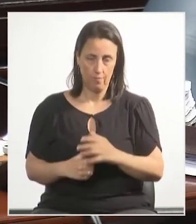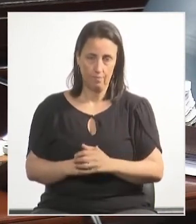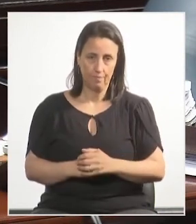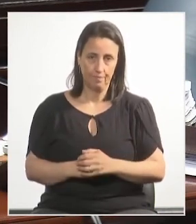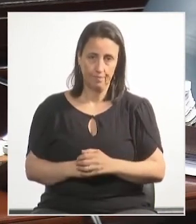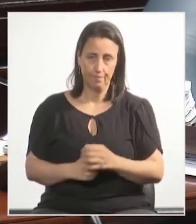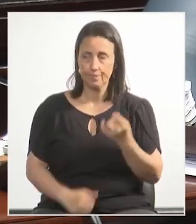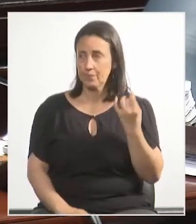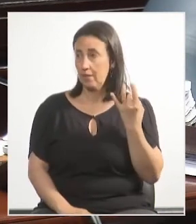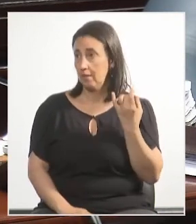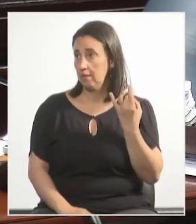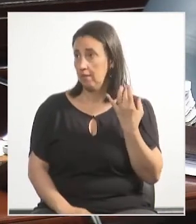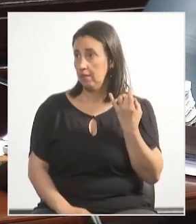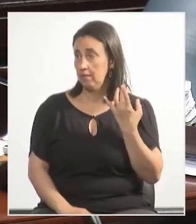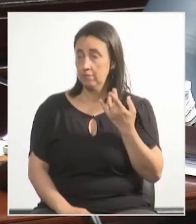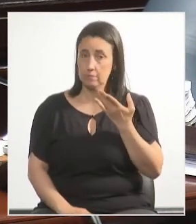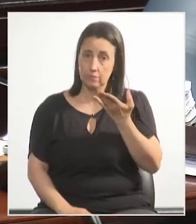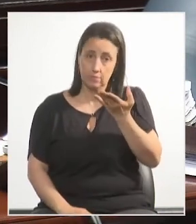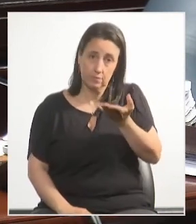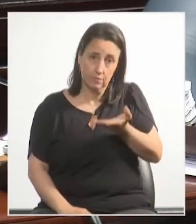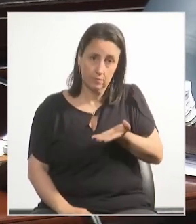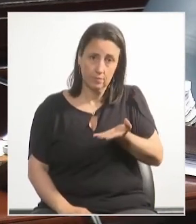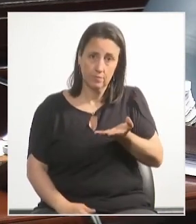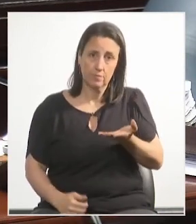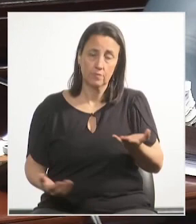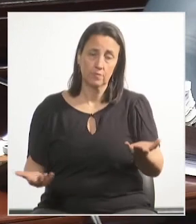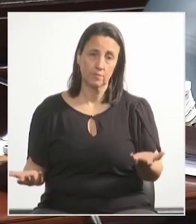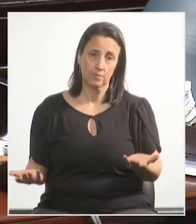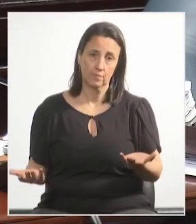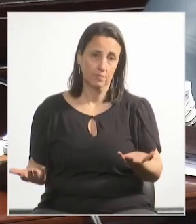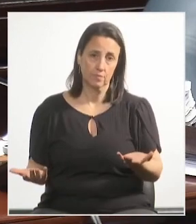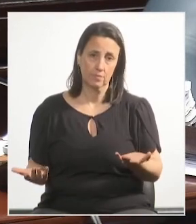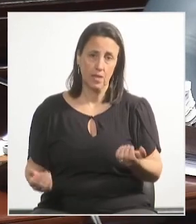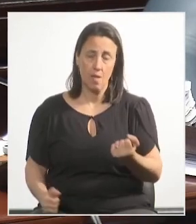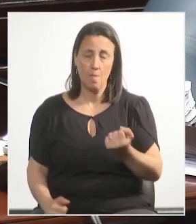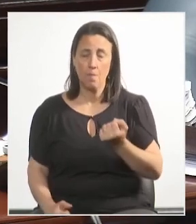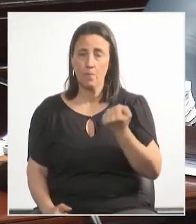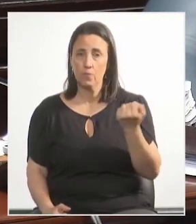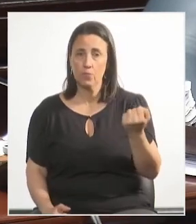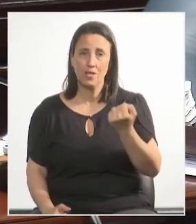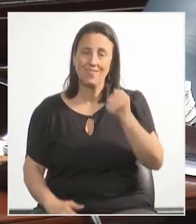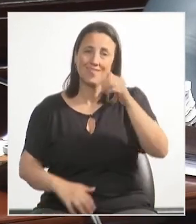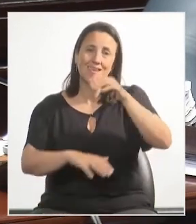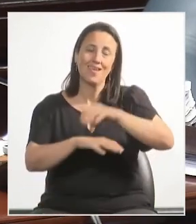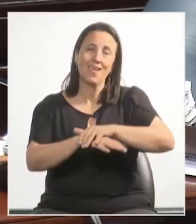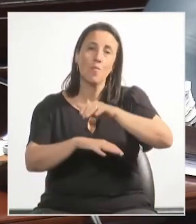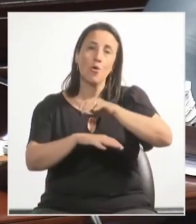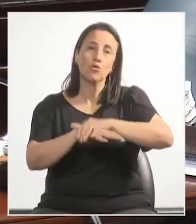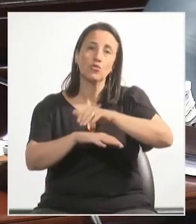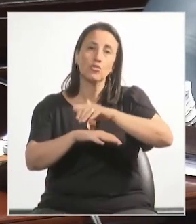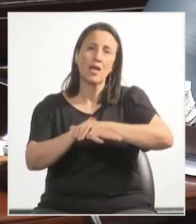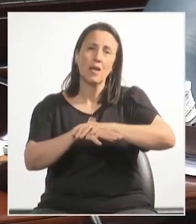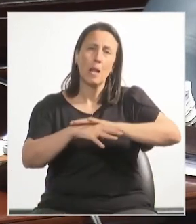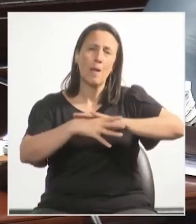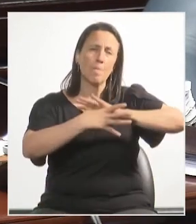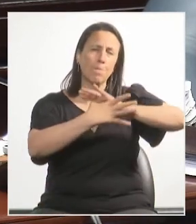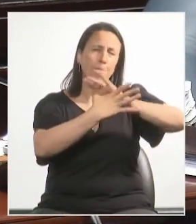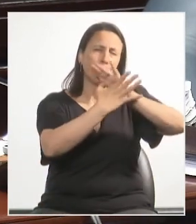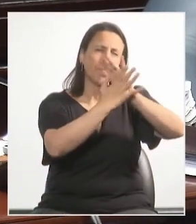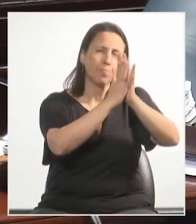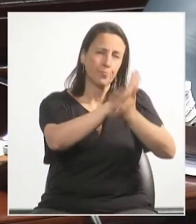La indiferencia fue entonces una de las grandes responsables de la masacre